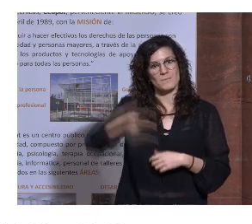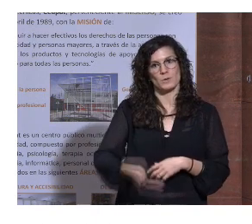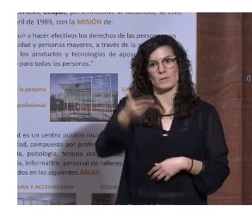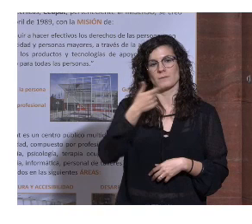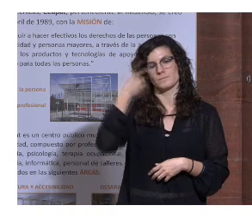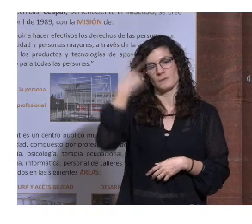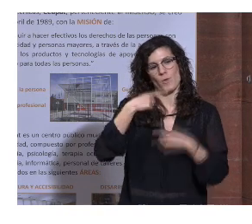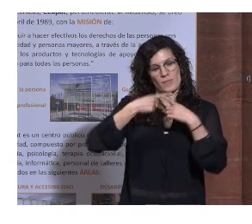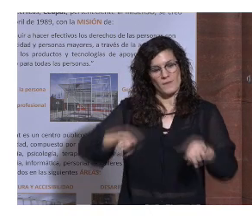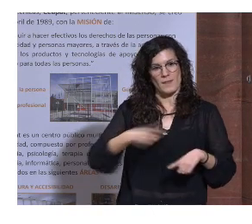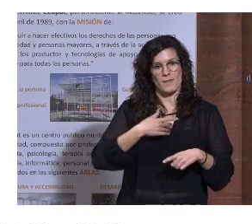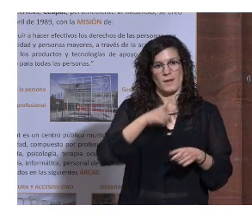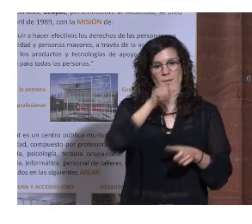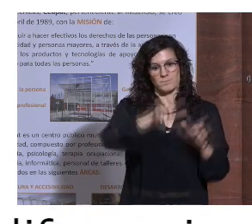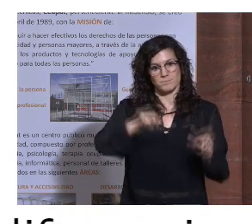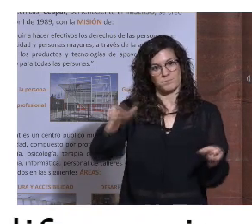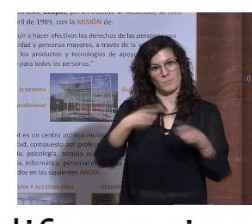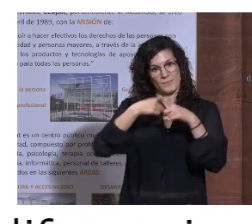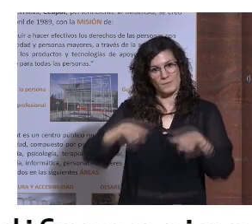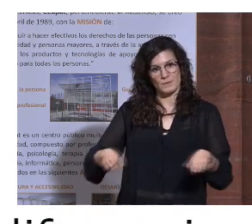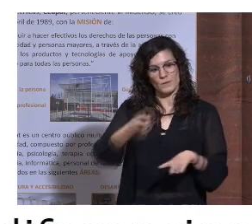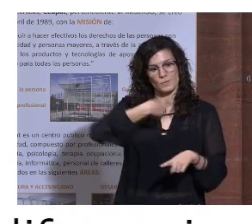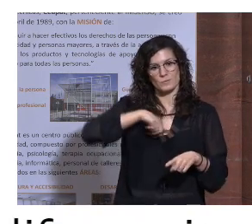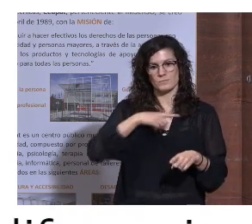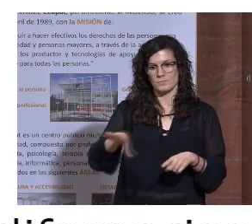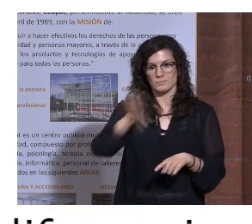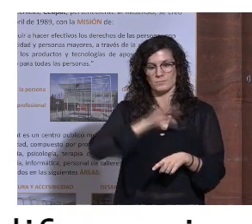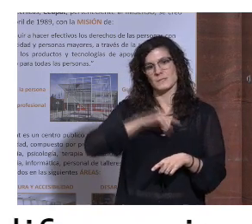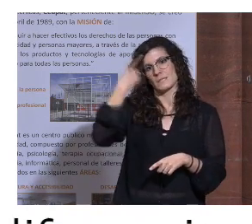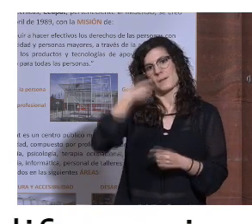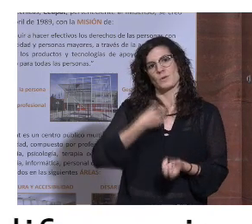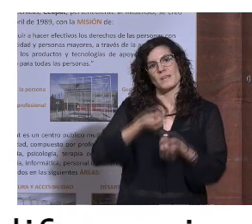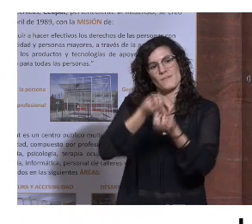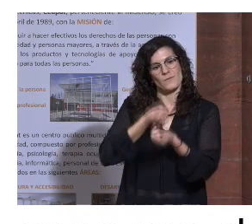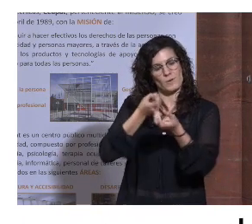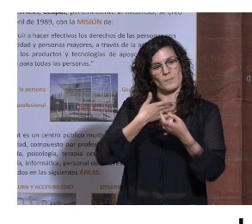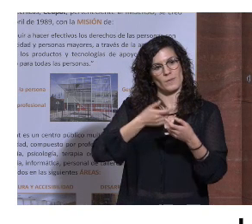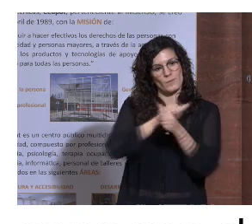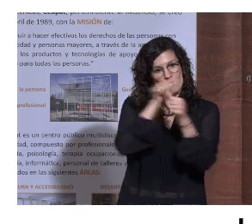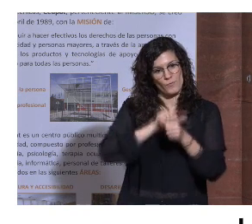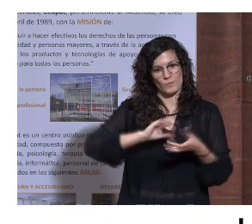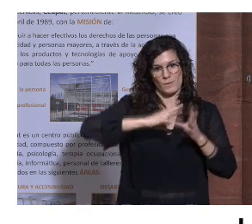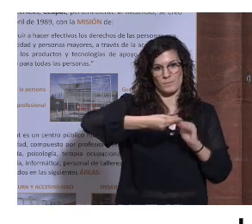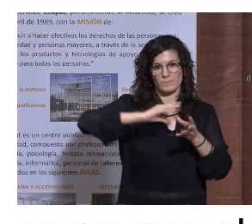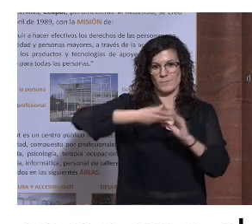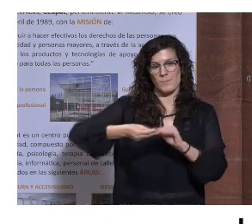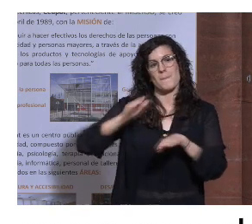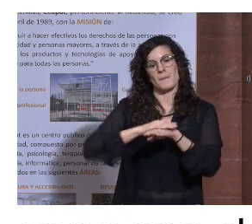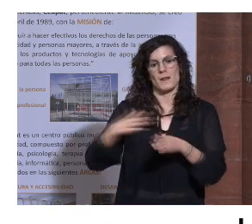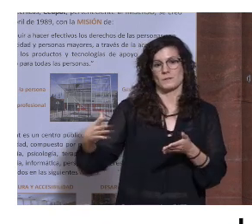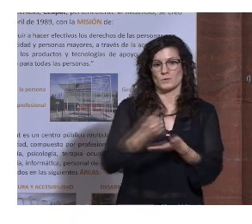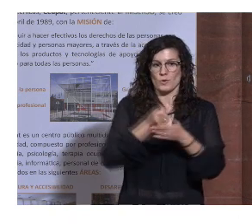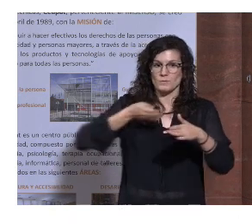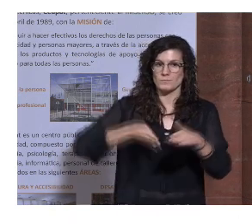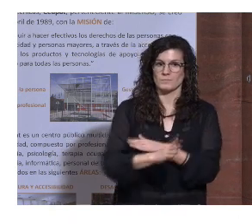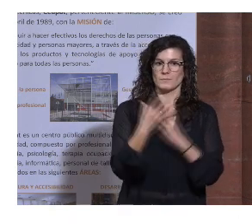diferencias de nuestros estudiantes seamos capaces de presentar la información de formas diferentes para permitir que se acceda a esa